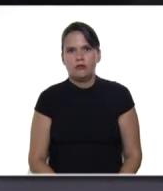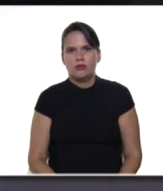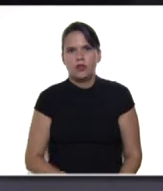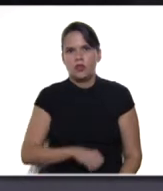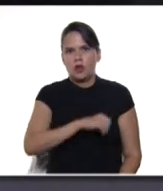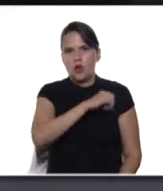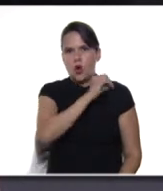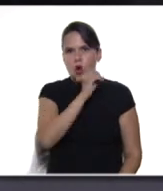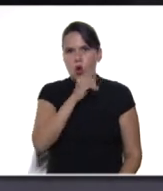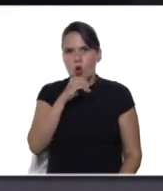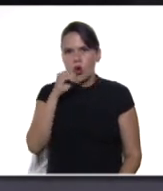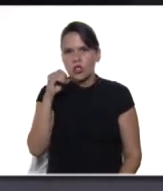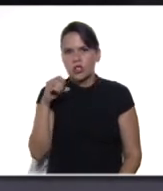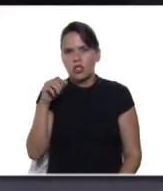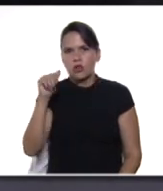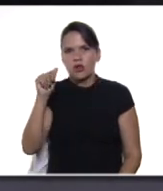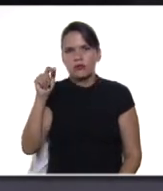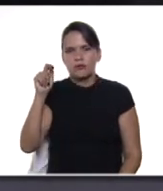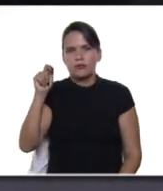Océano Atlántico.